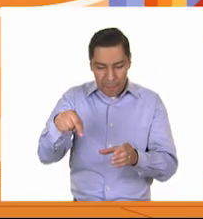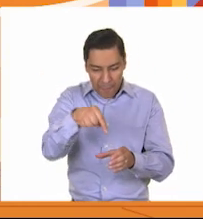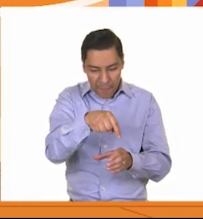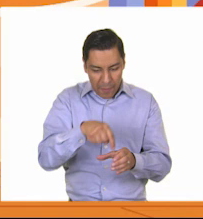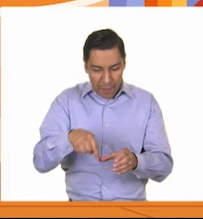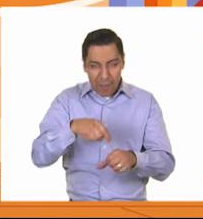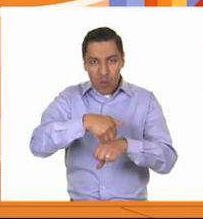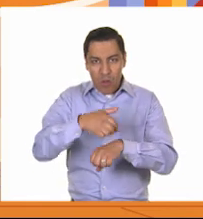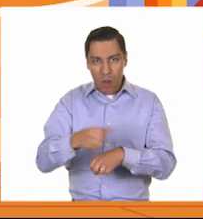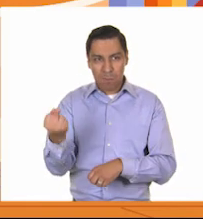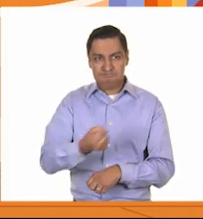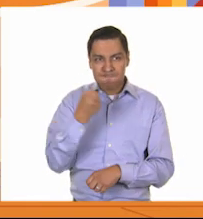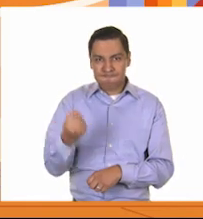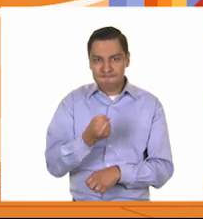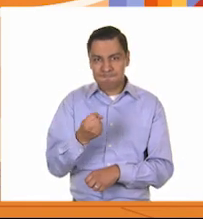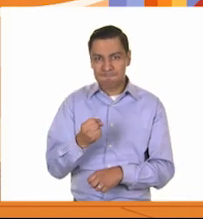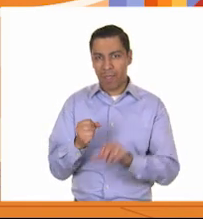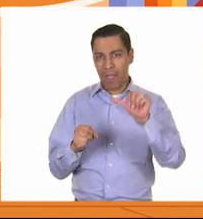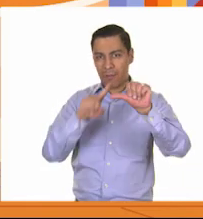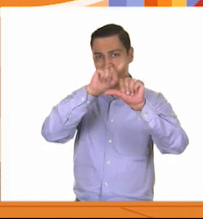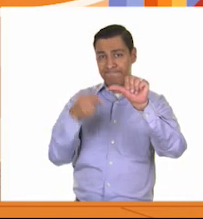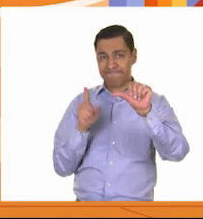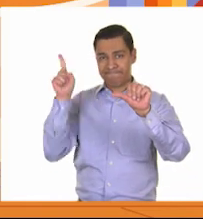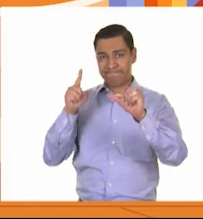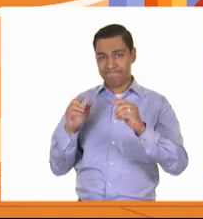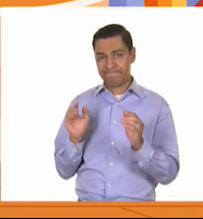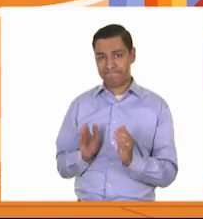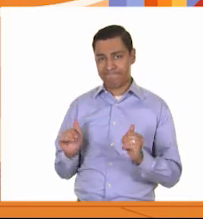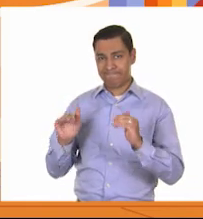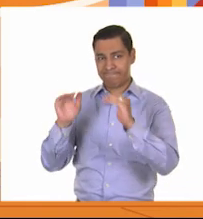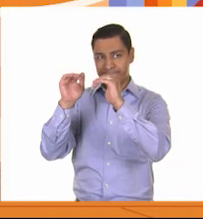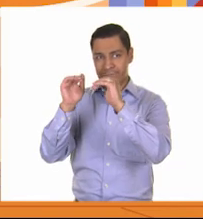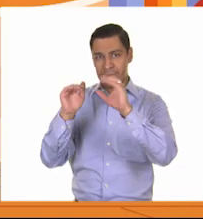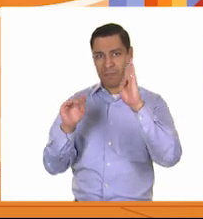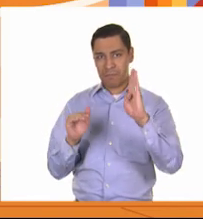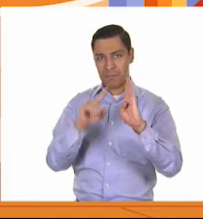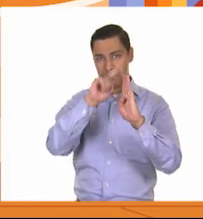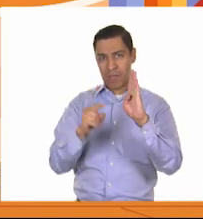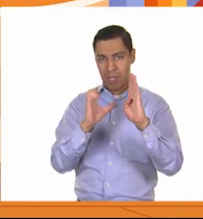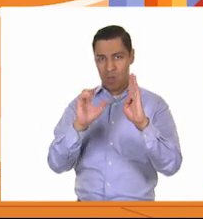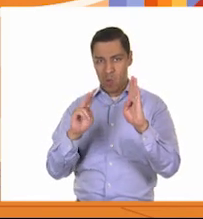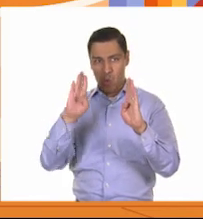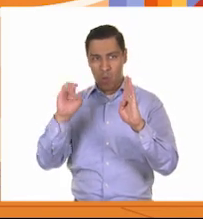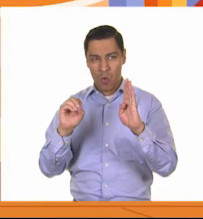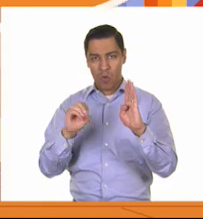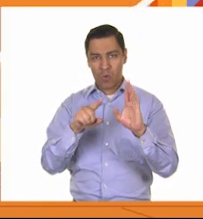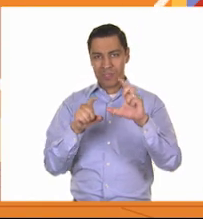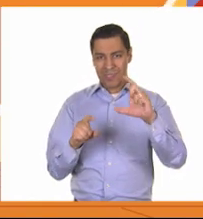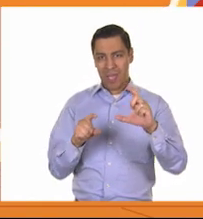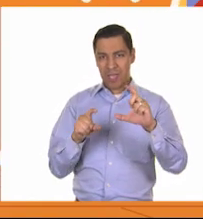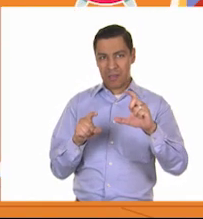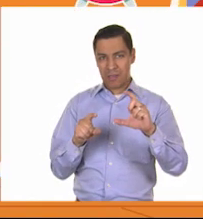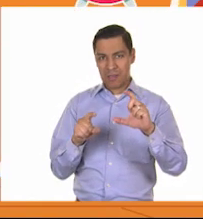mesa? A. Pirámide. B. Cubo. C. Vértices.